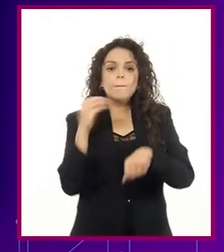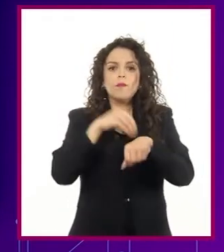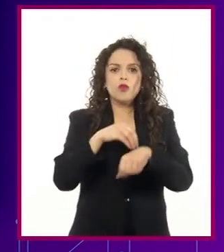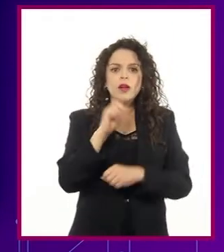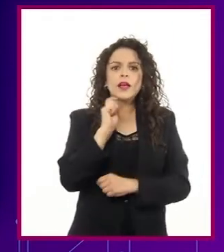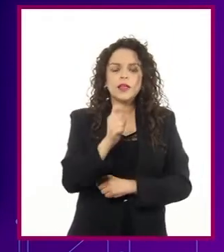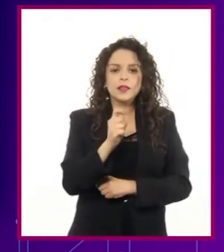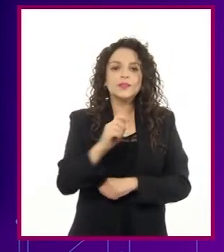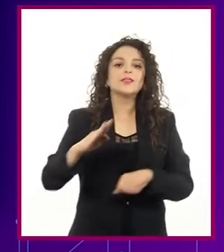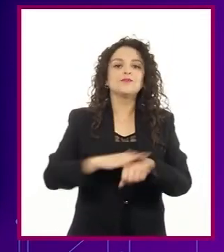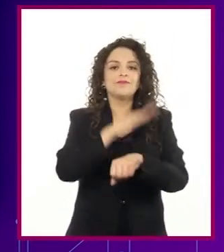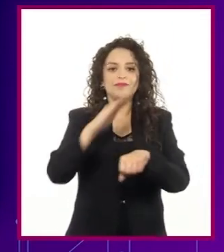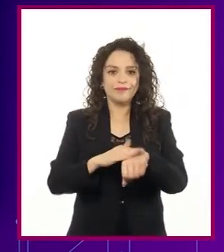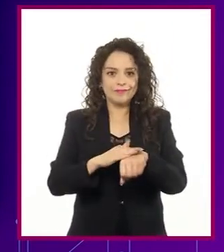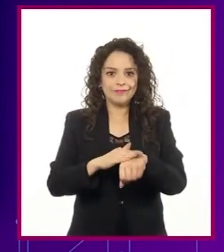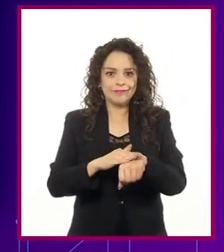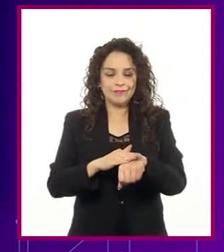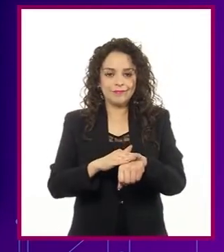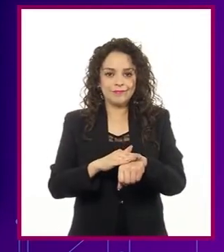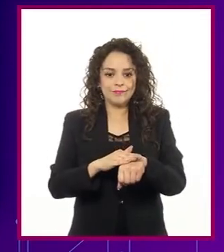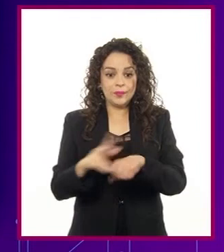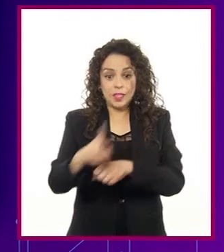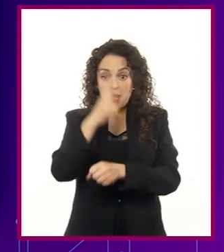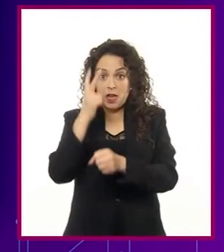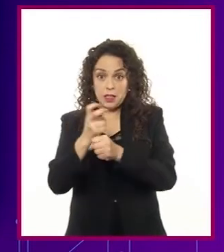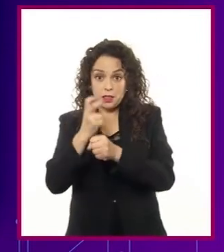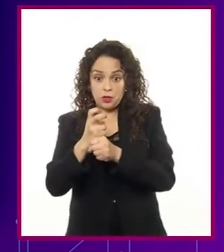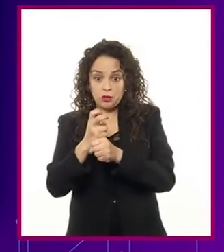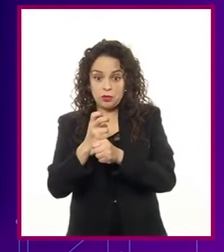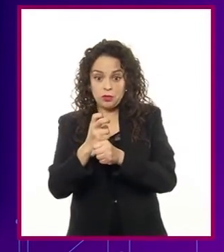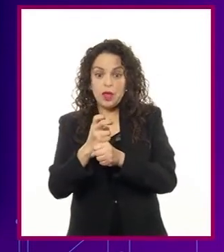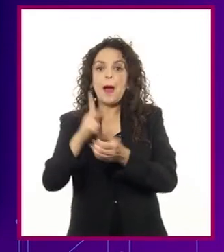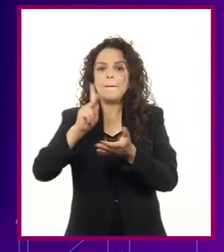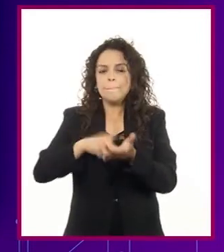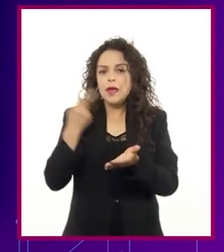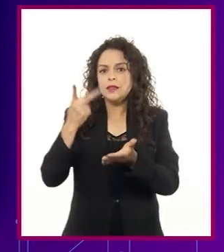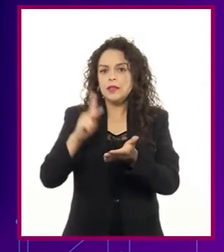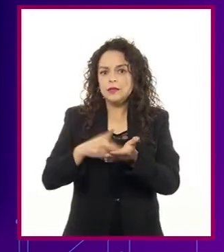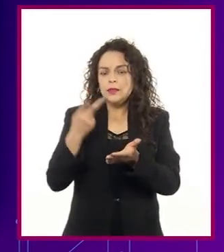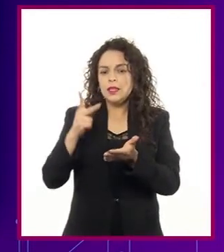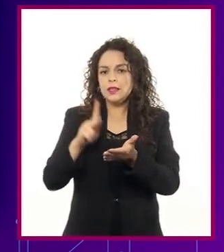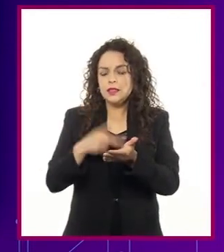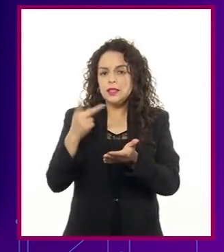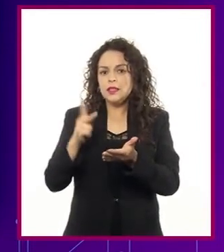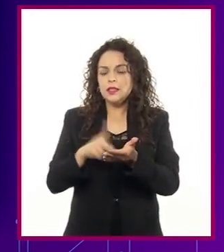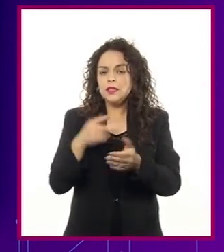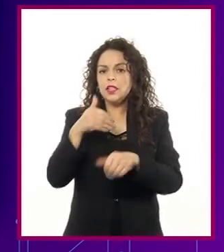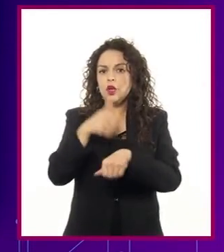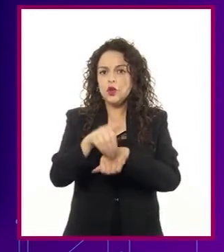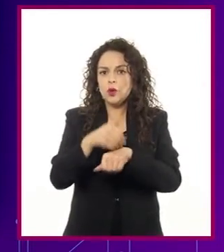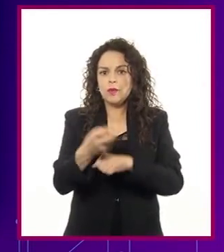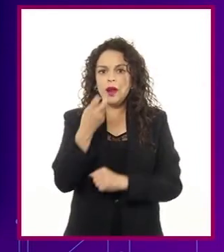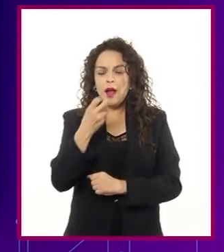las calificaciones obtenidas. En la segunda, la frecuencia o número de veces que obtuvo la